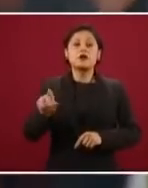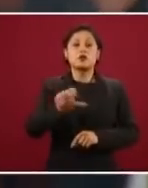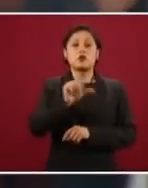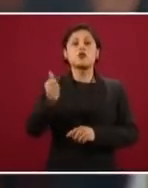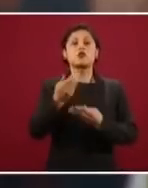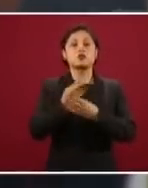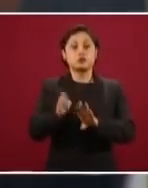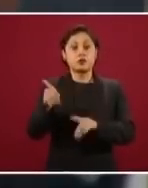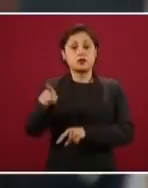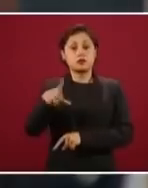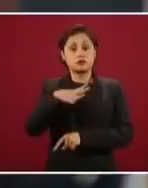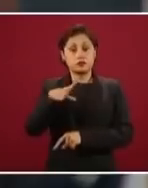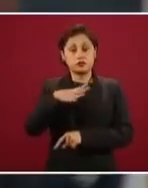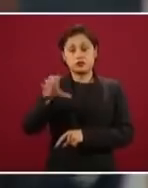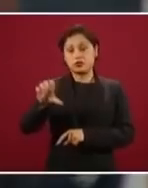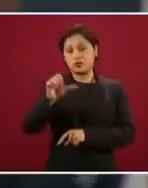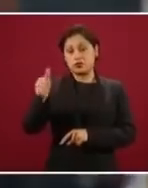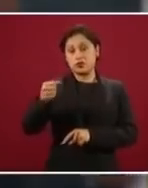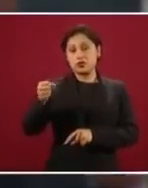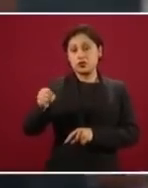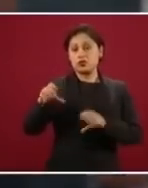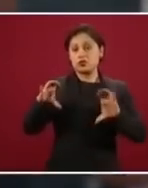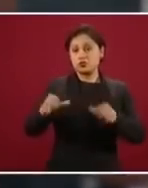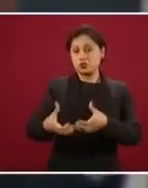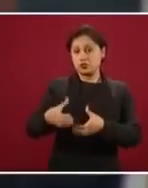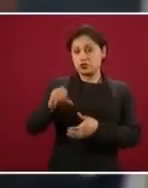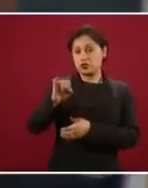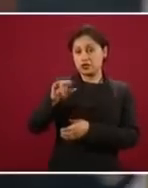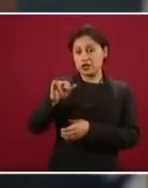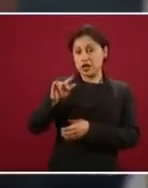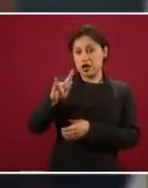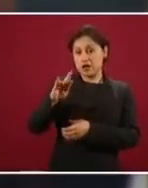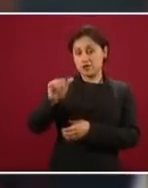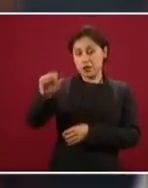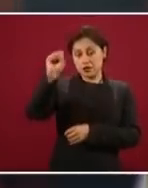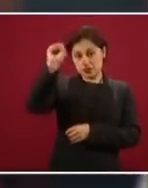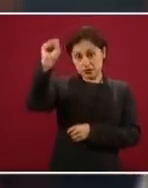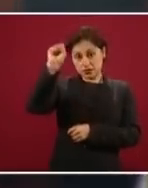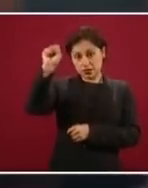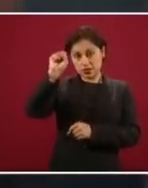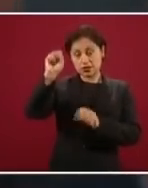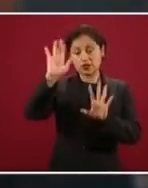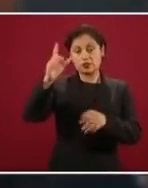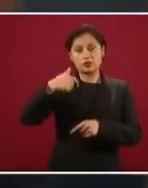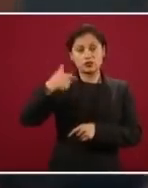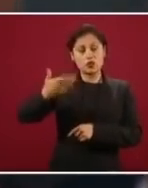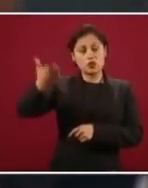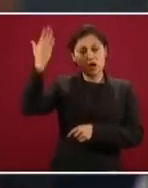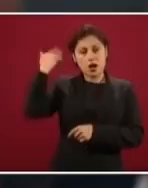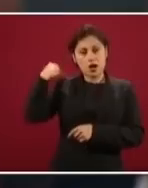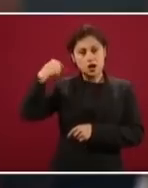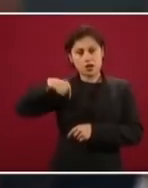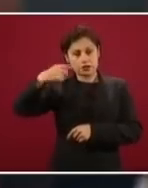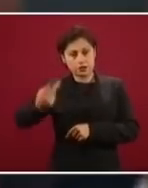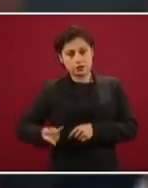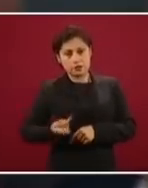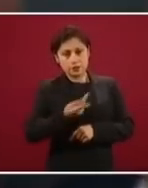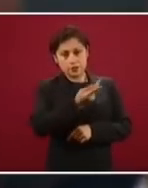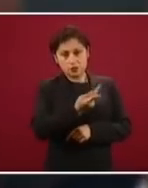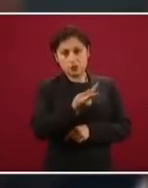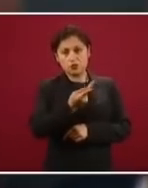del sindicato sin acto a raíz de la de la pregunta que yo plantea que entre su problema